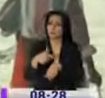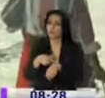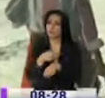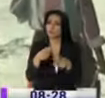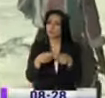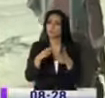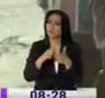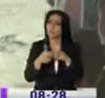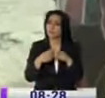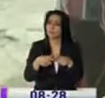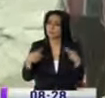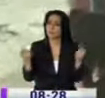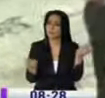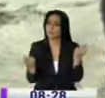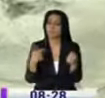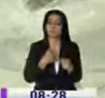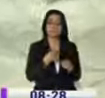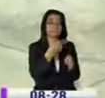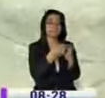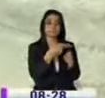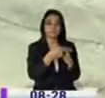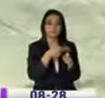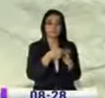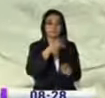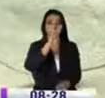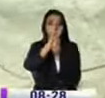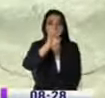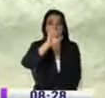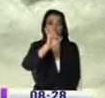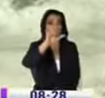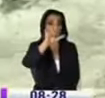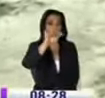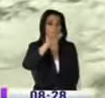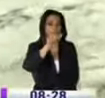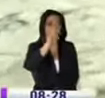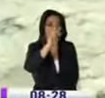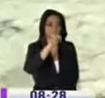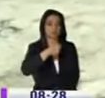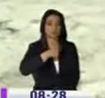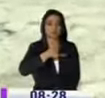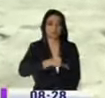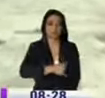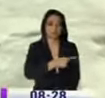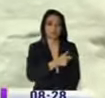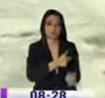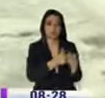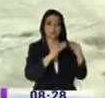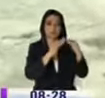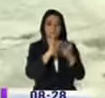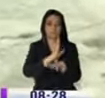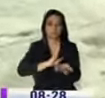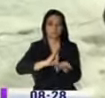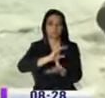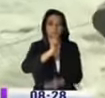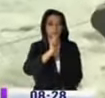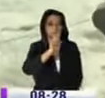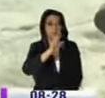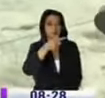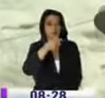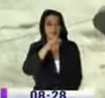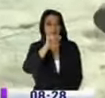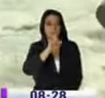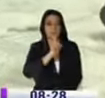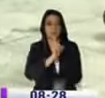volquetas? Mi nombre es Wilson Gavilanes. Soy morador de aquí del barrio La Argelia Alta.